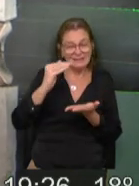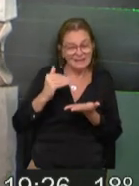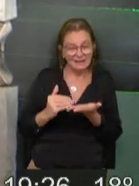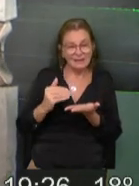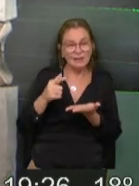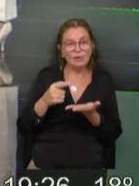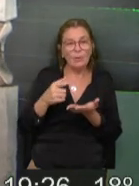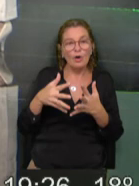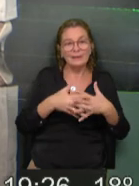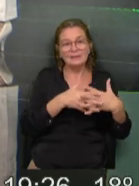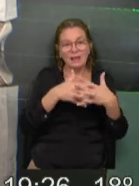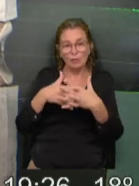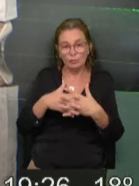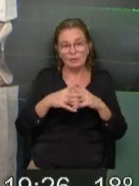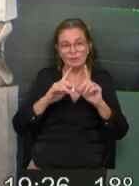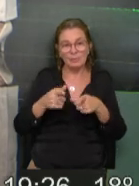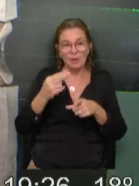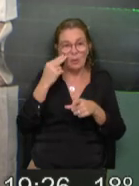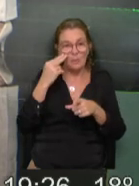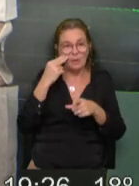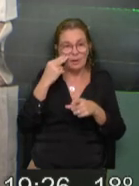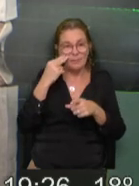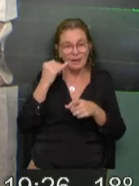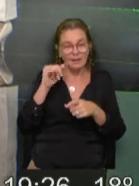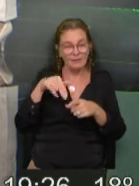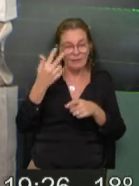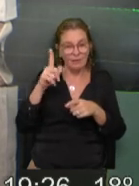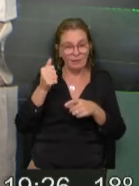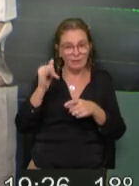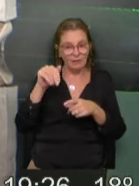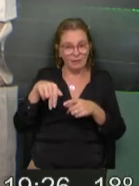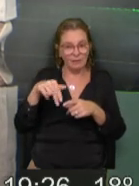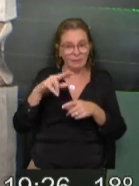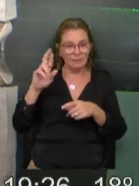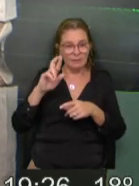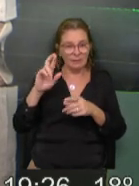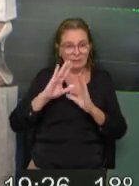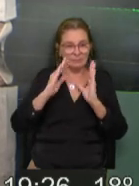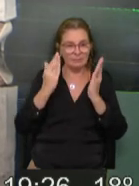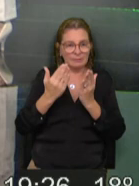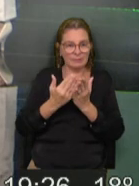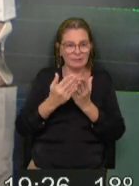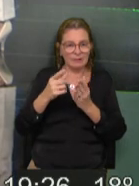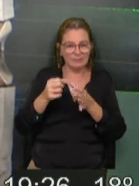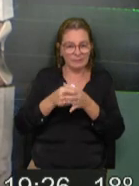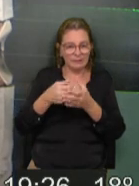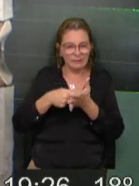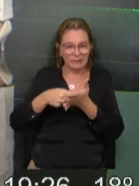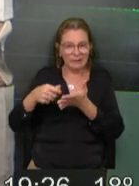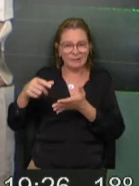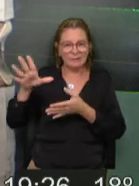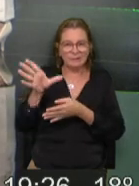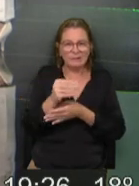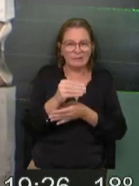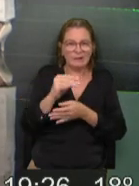Donde Estados Unidos está teniendo un problema con la inflación, y eso es consistente con un dólar que se fortalece a nivel global, todas las monedas le está pasando lo mismo, y sobre